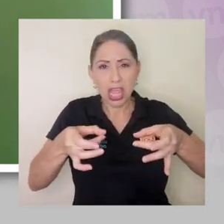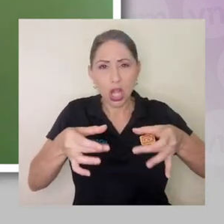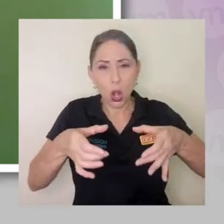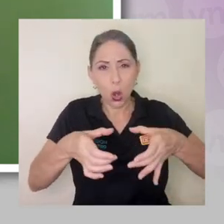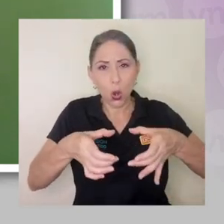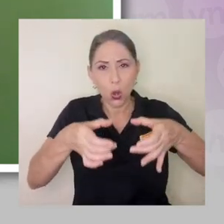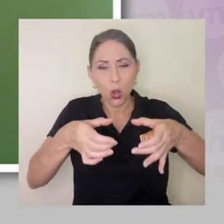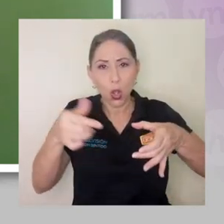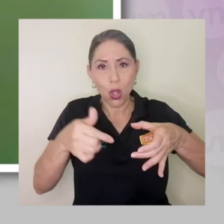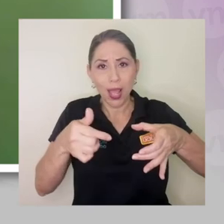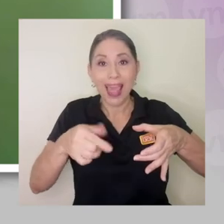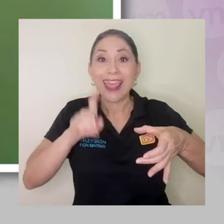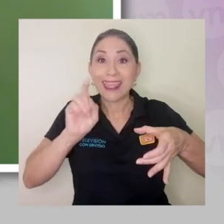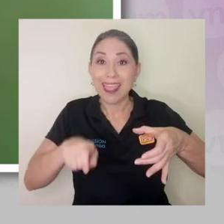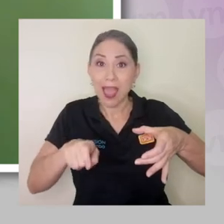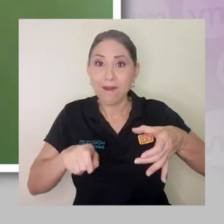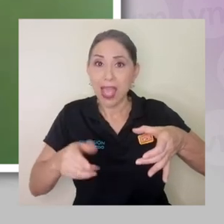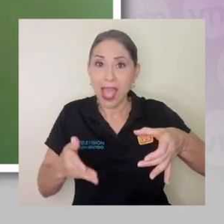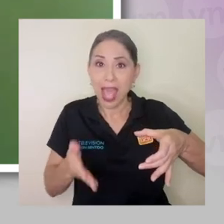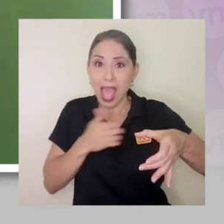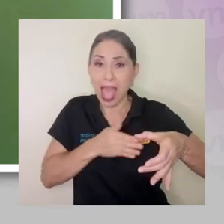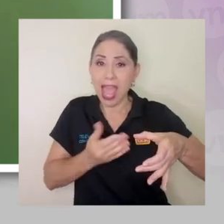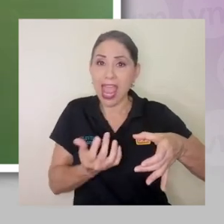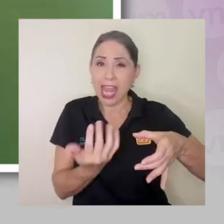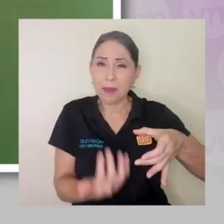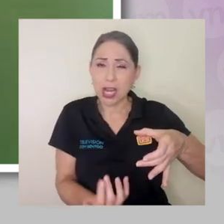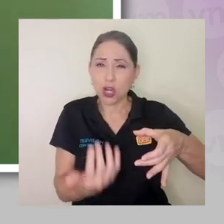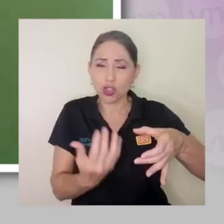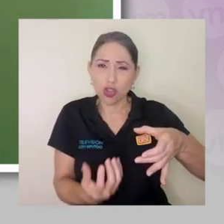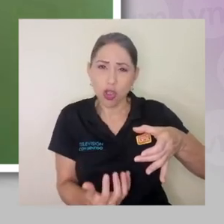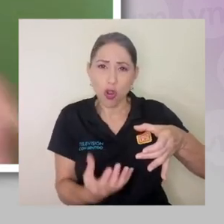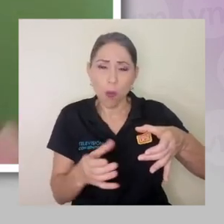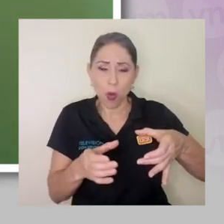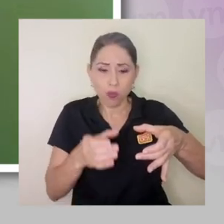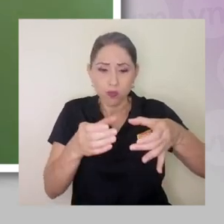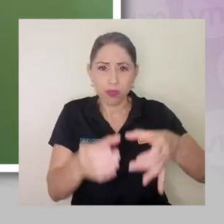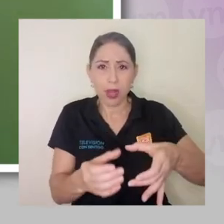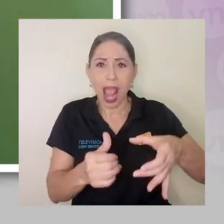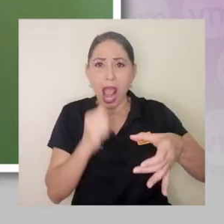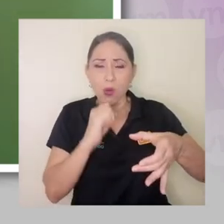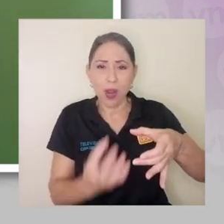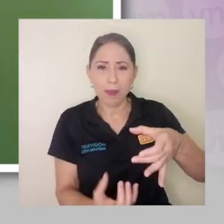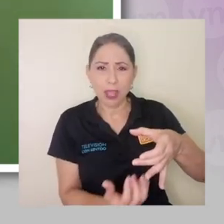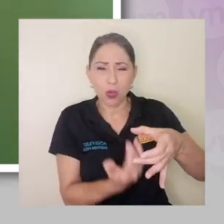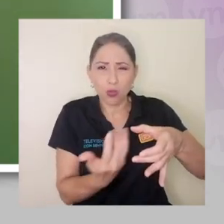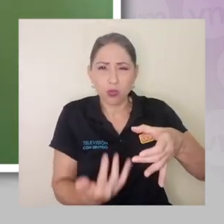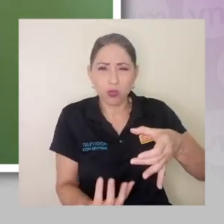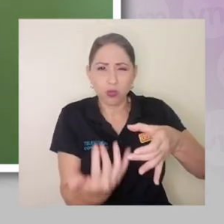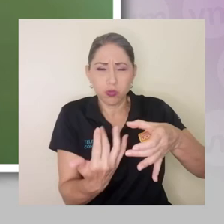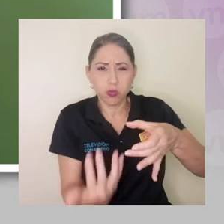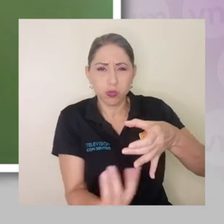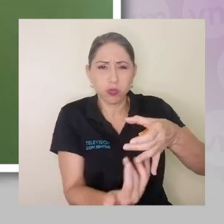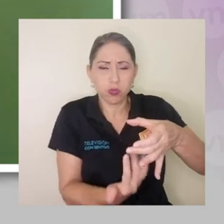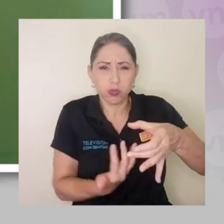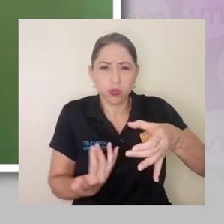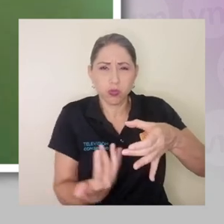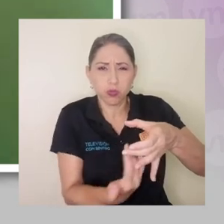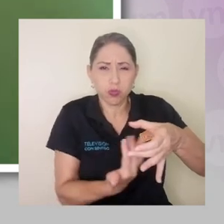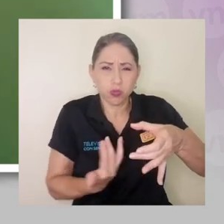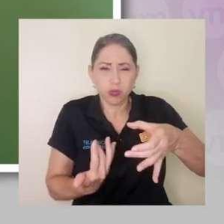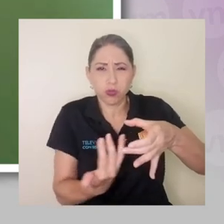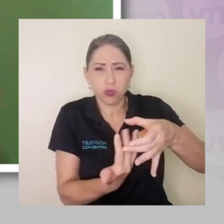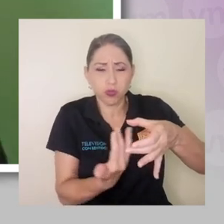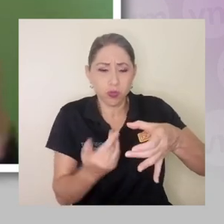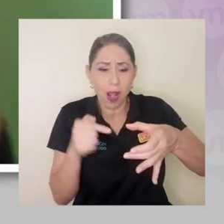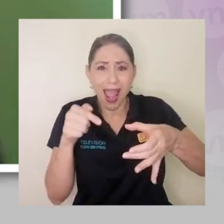vidrio hay que, ojalá hervirlos, dejarlos un rato en agua hirviendo, ponerle, este,